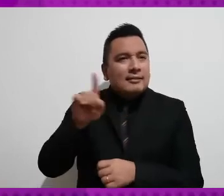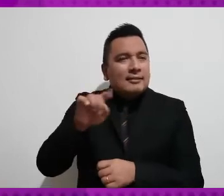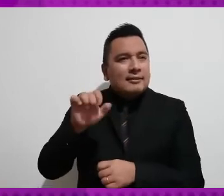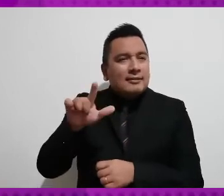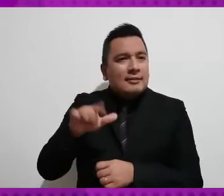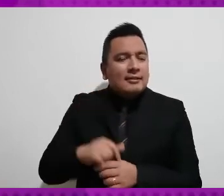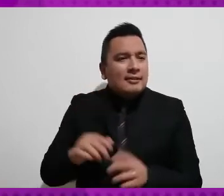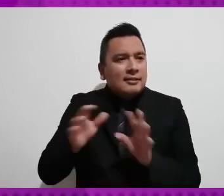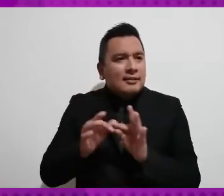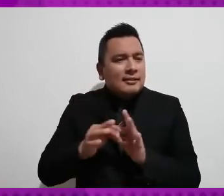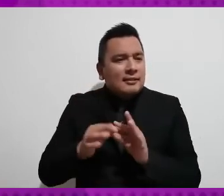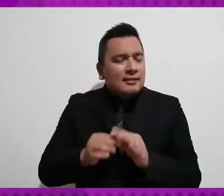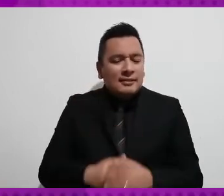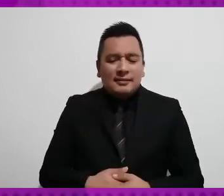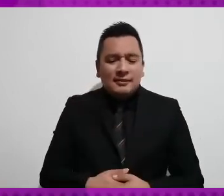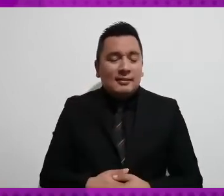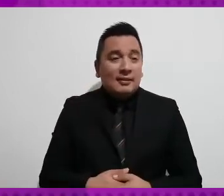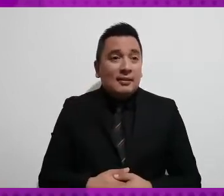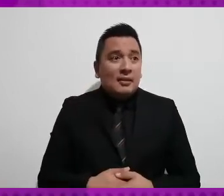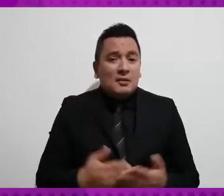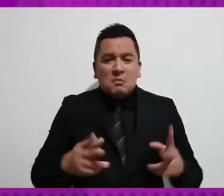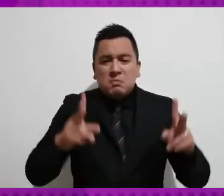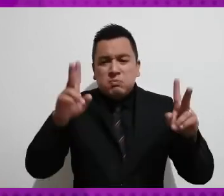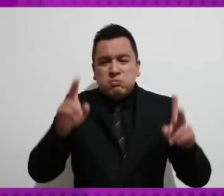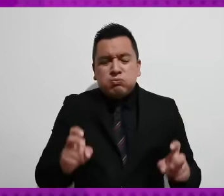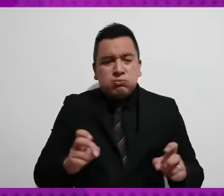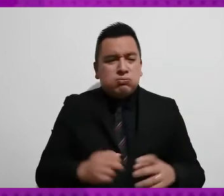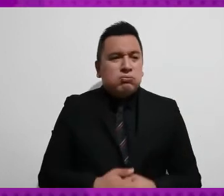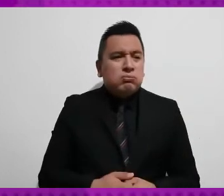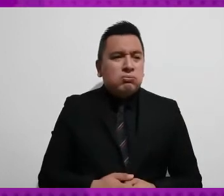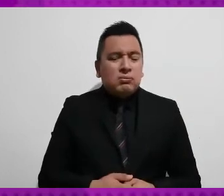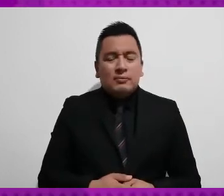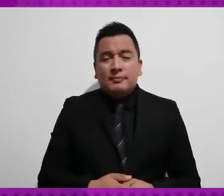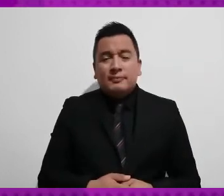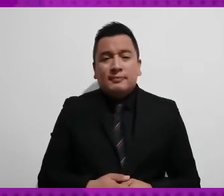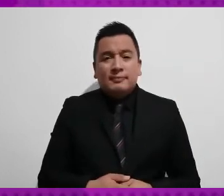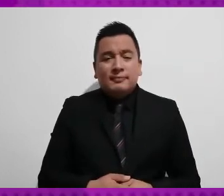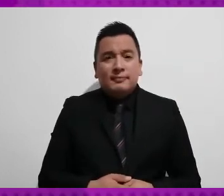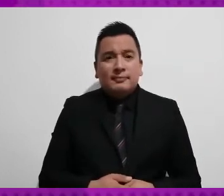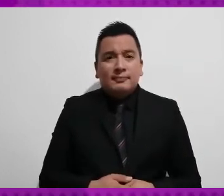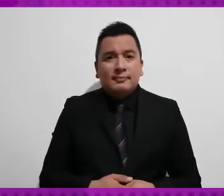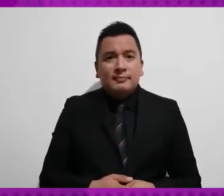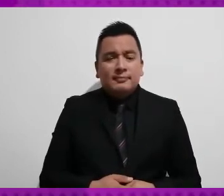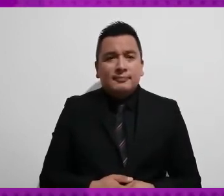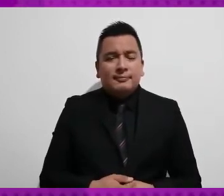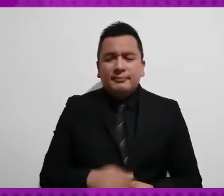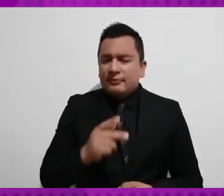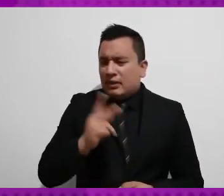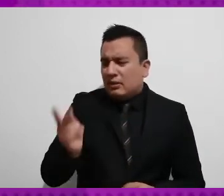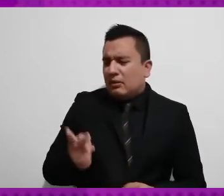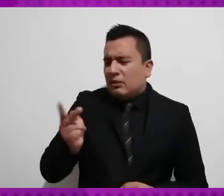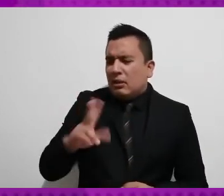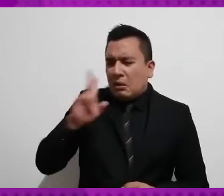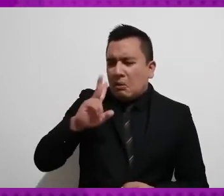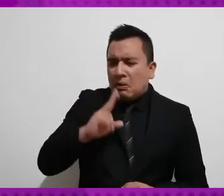ahora vamos a comentar un poquito más sobre el tema que estamos tratando el día de hoy. Entonces, Itzel, de lo que nos